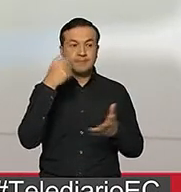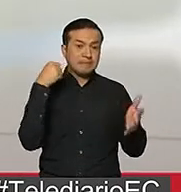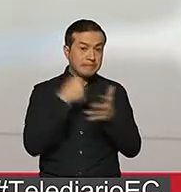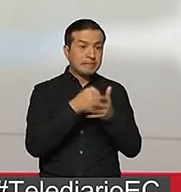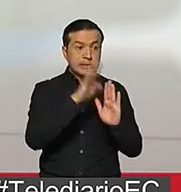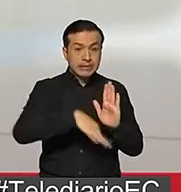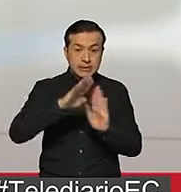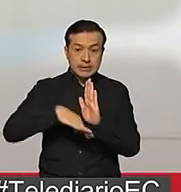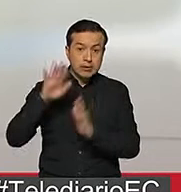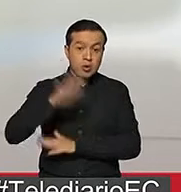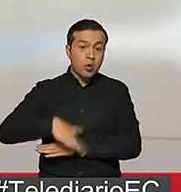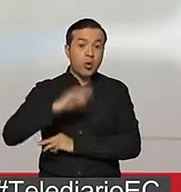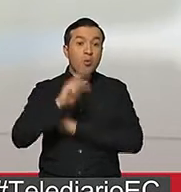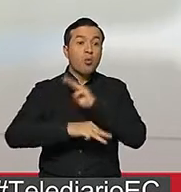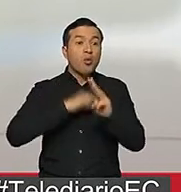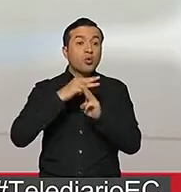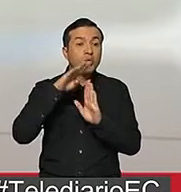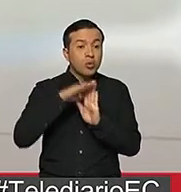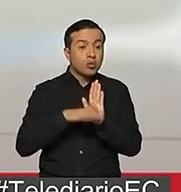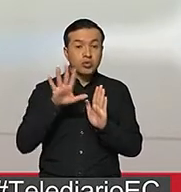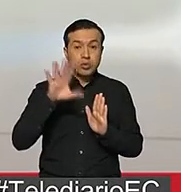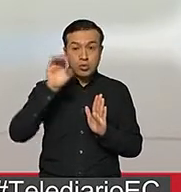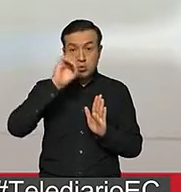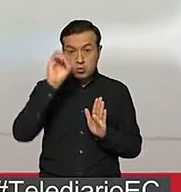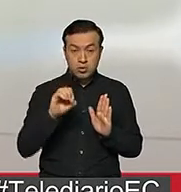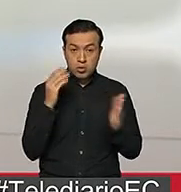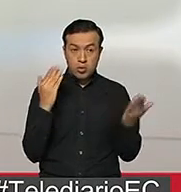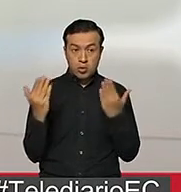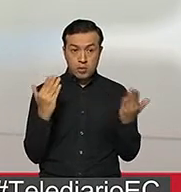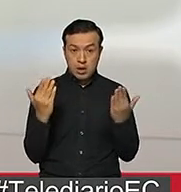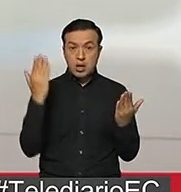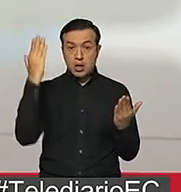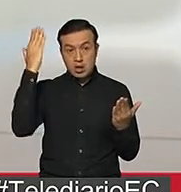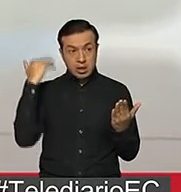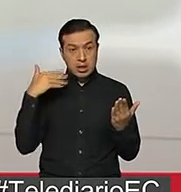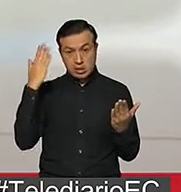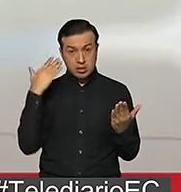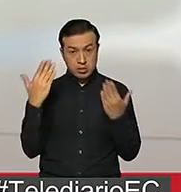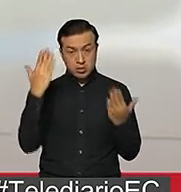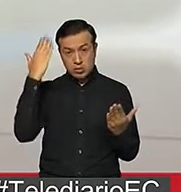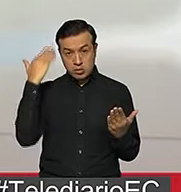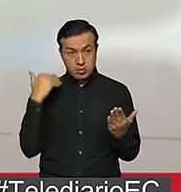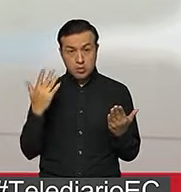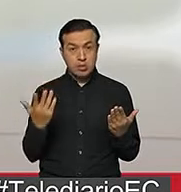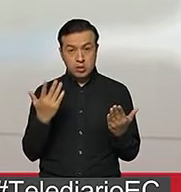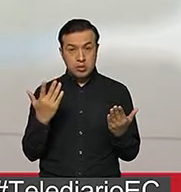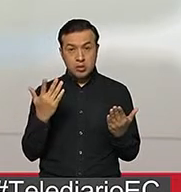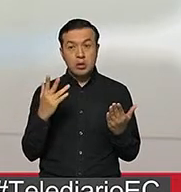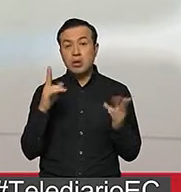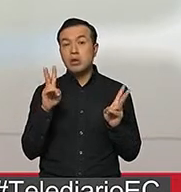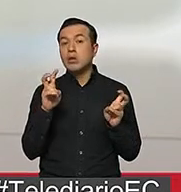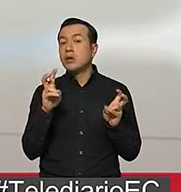de tránsito a nivel mundial al 50 por ciento con relación al se había con relación a las cifras que se